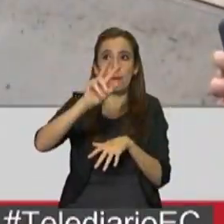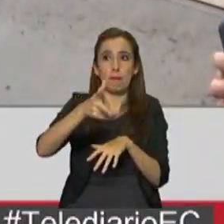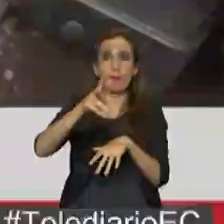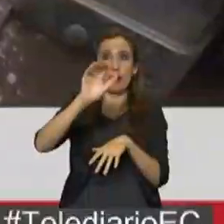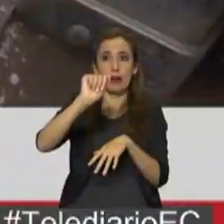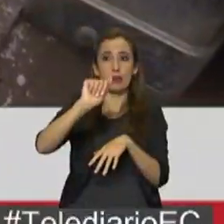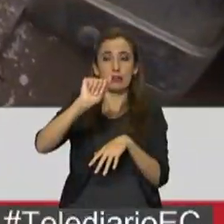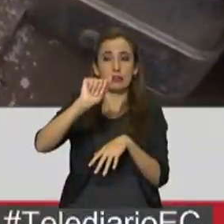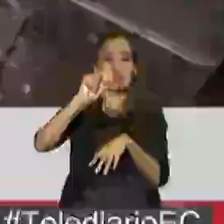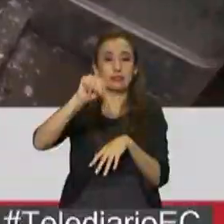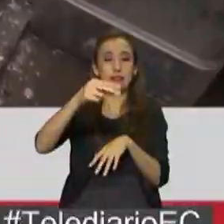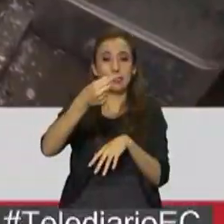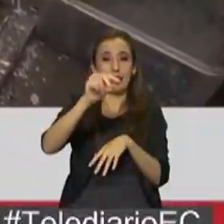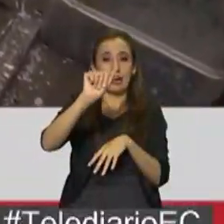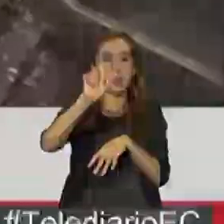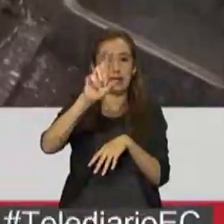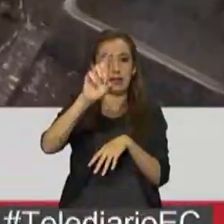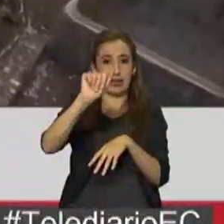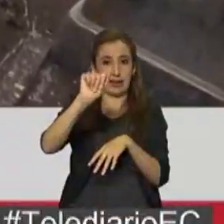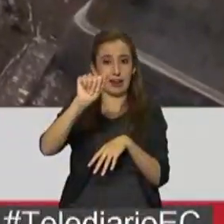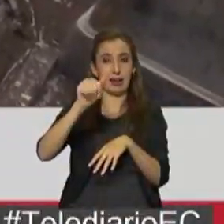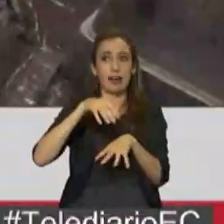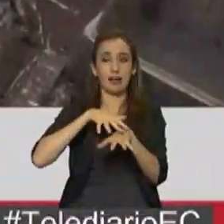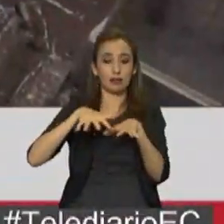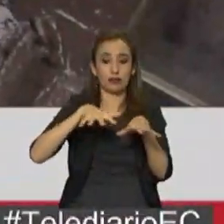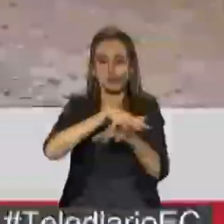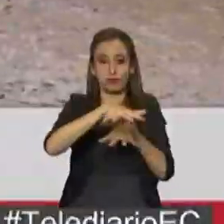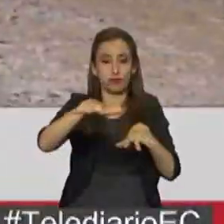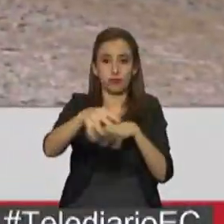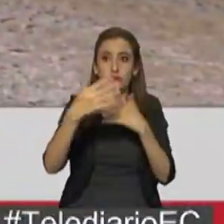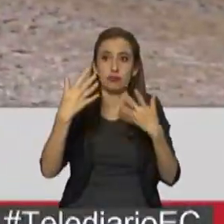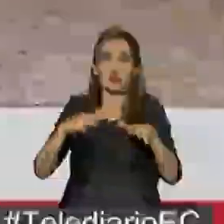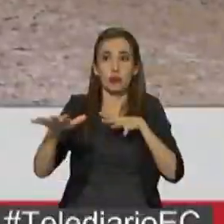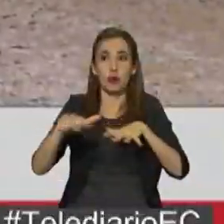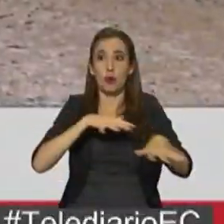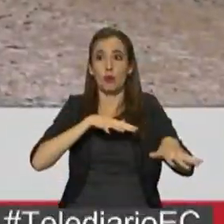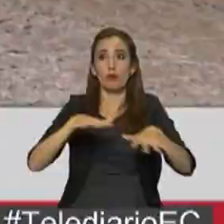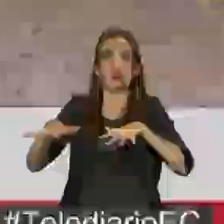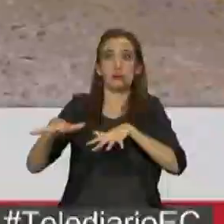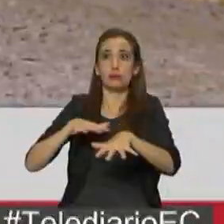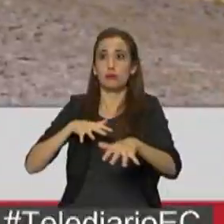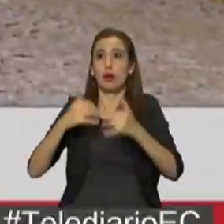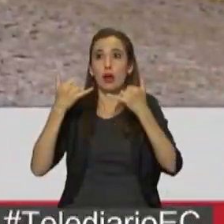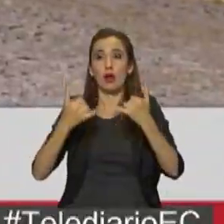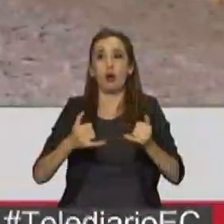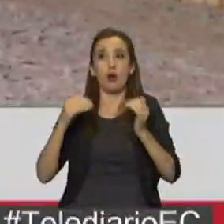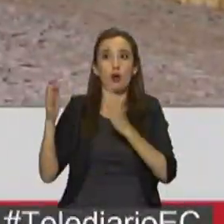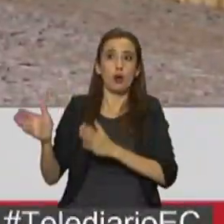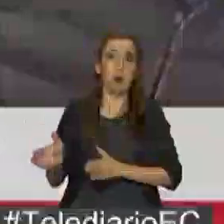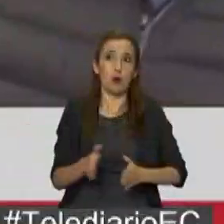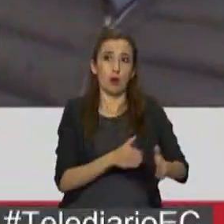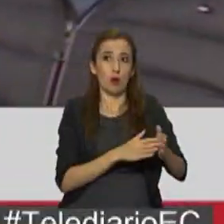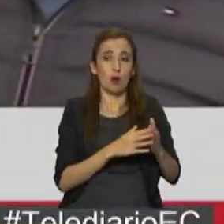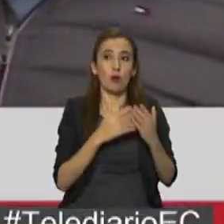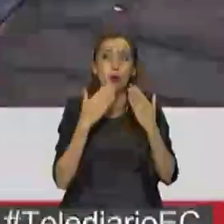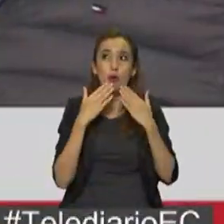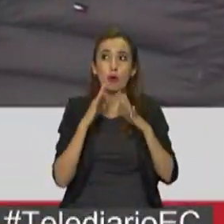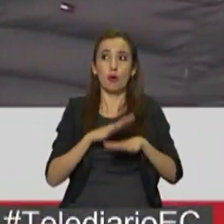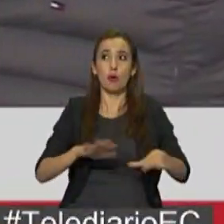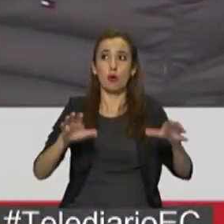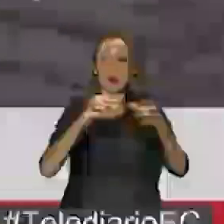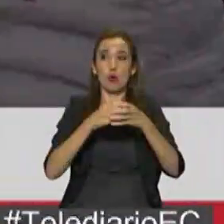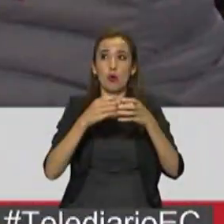tarde de este domingo para conocer las acciones que se están realizando por parte del municipio nos encontramos en este momento con